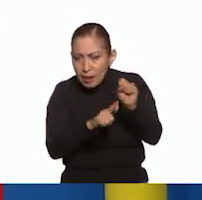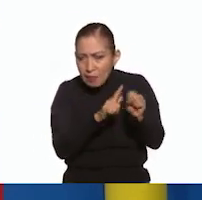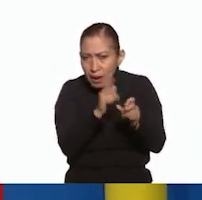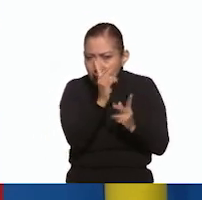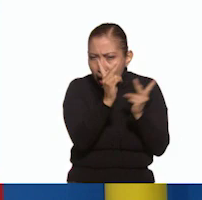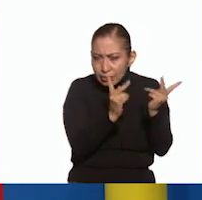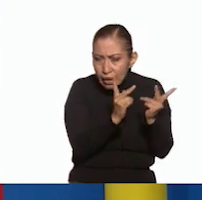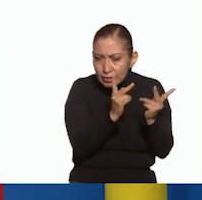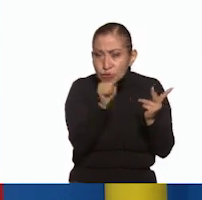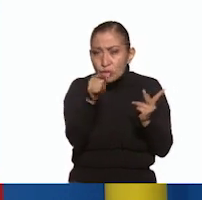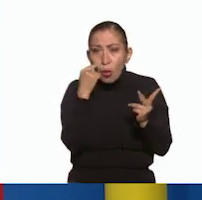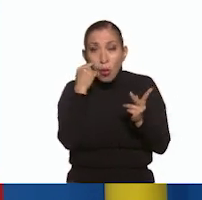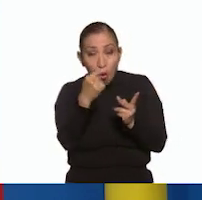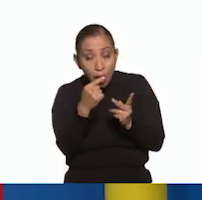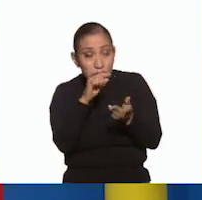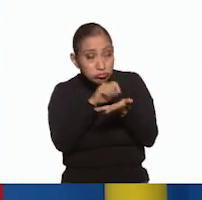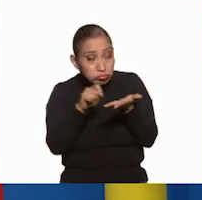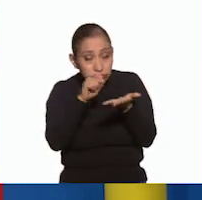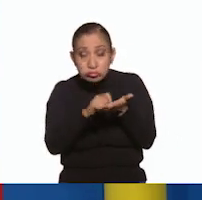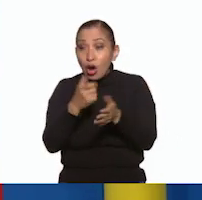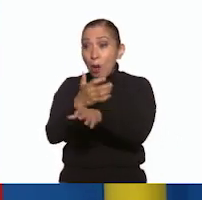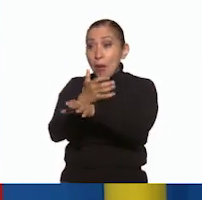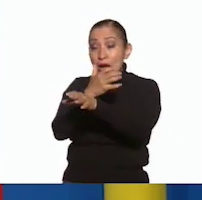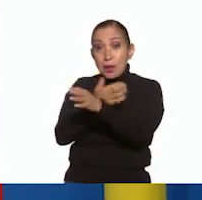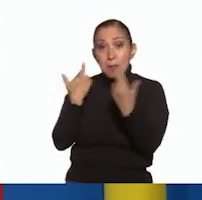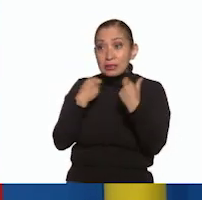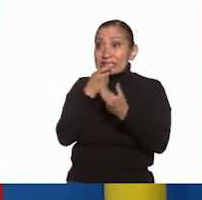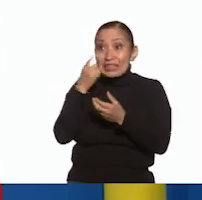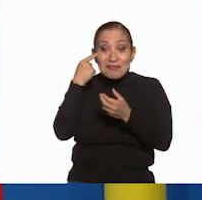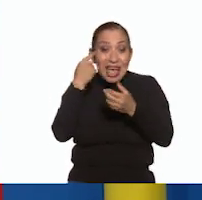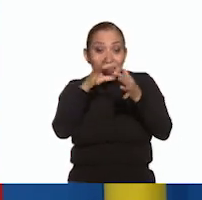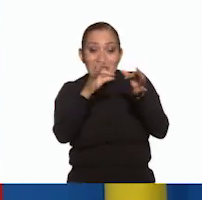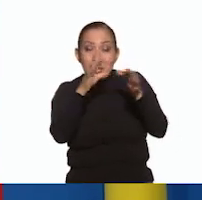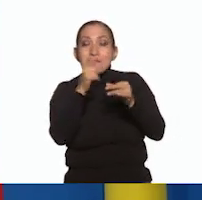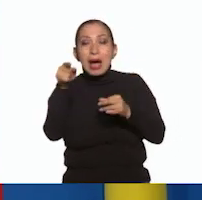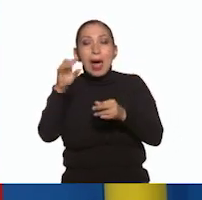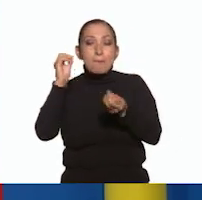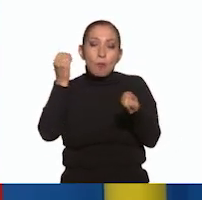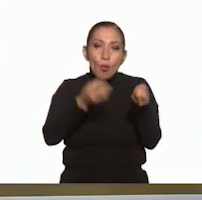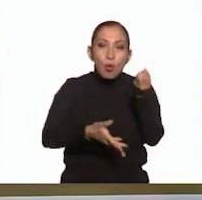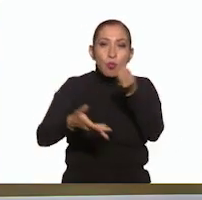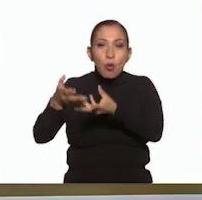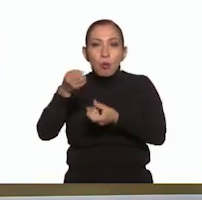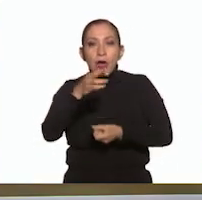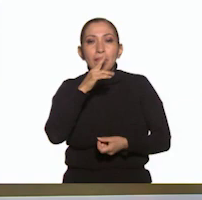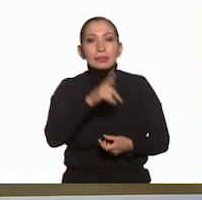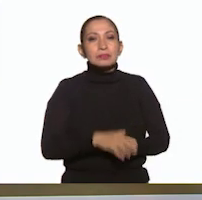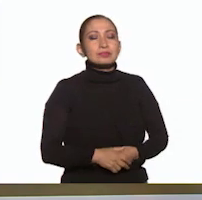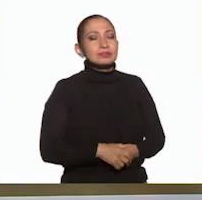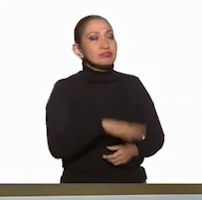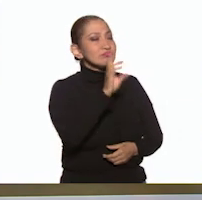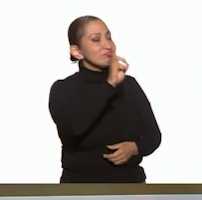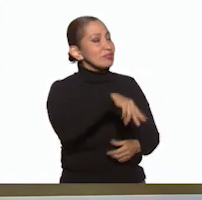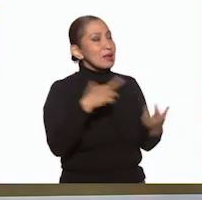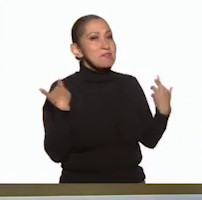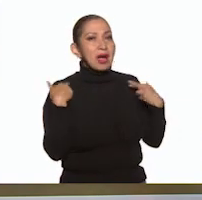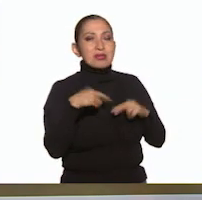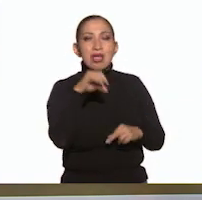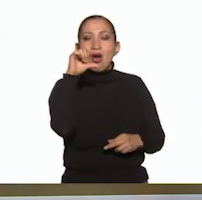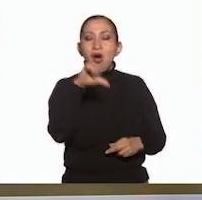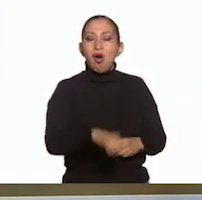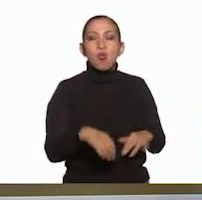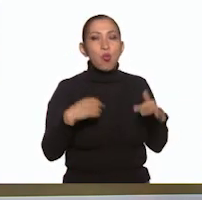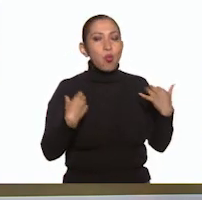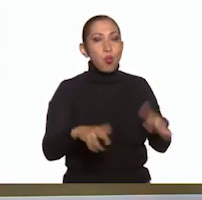sus observaciones con sus compañeros y maestros para enriquecer sus trabajos. Maestra, no cabe duda que el día de hoy ha